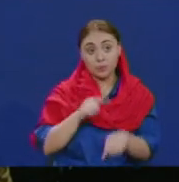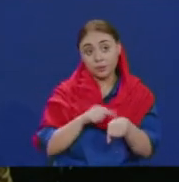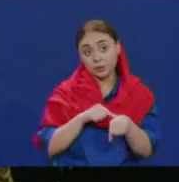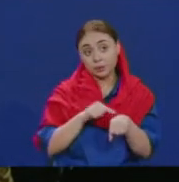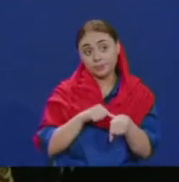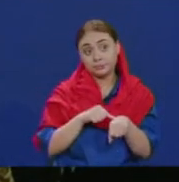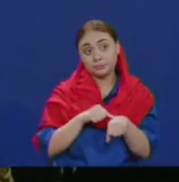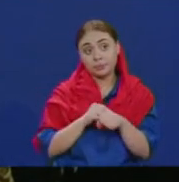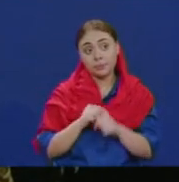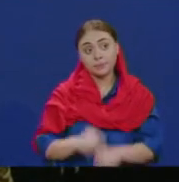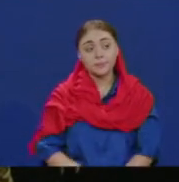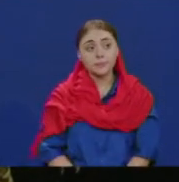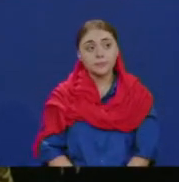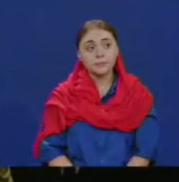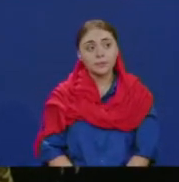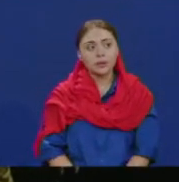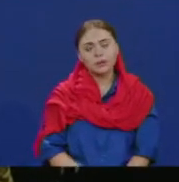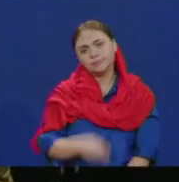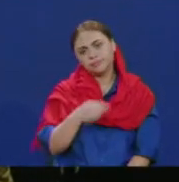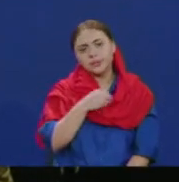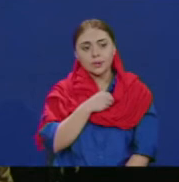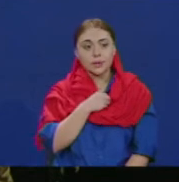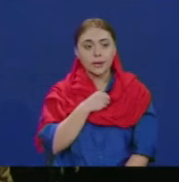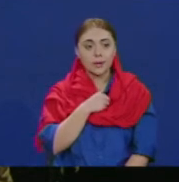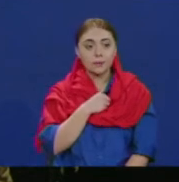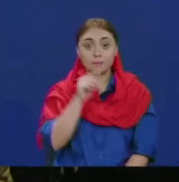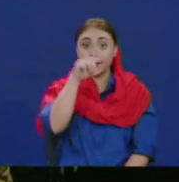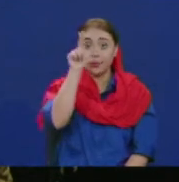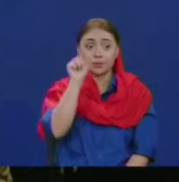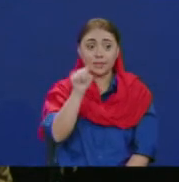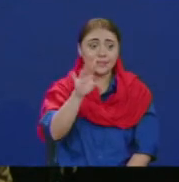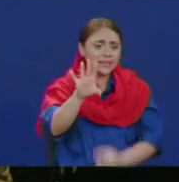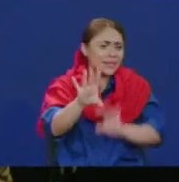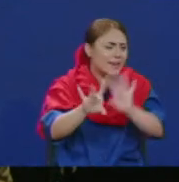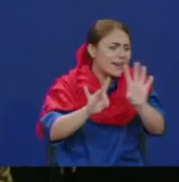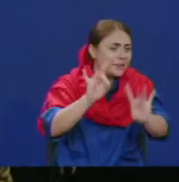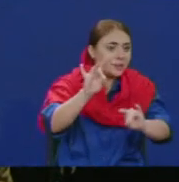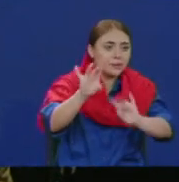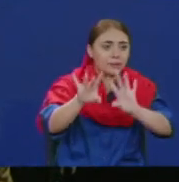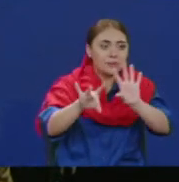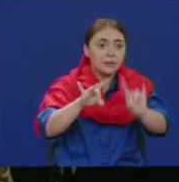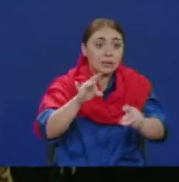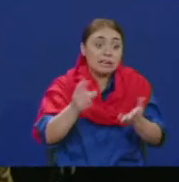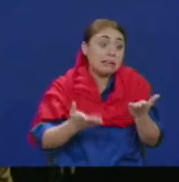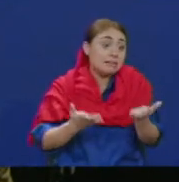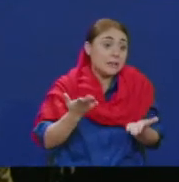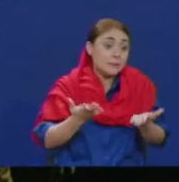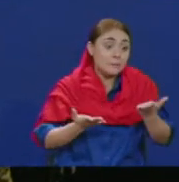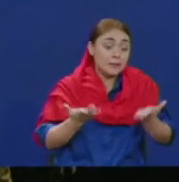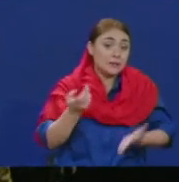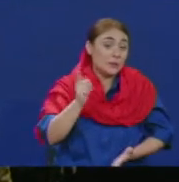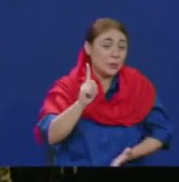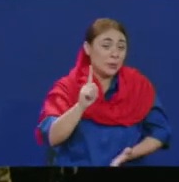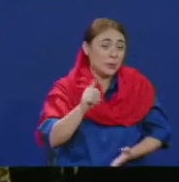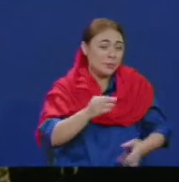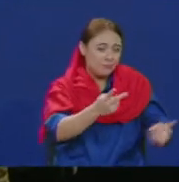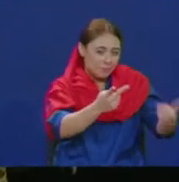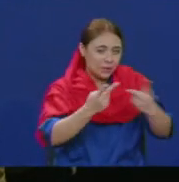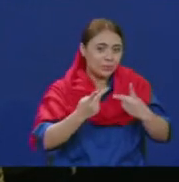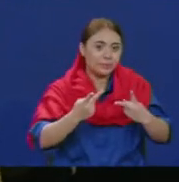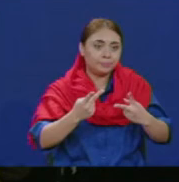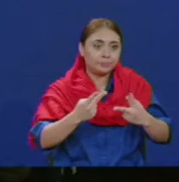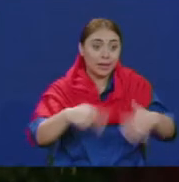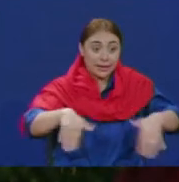mañana, todavía quisiera preguntar, ¿habrá alguien que tal vez no pudo pasar aquí al frente